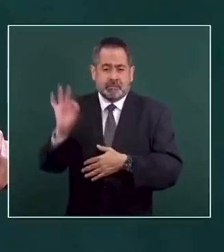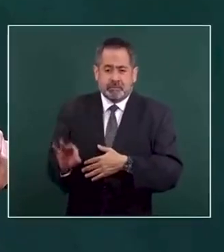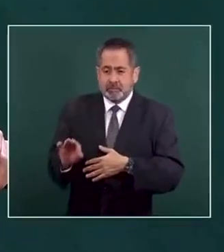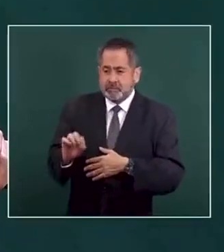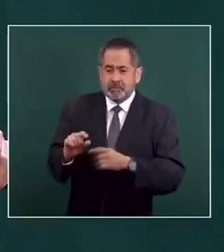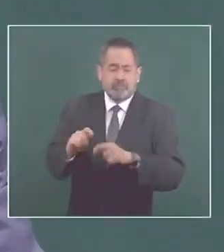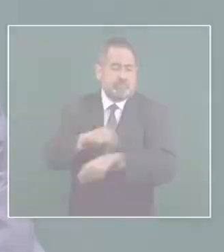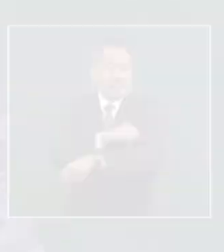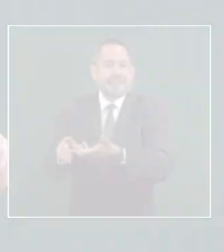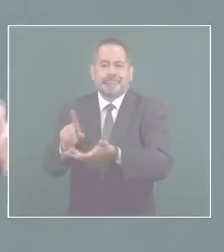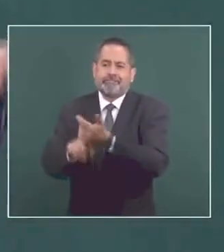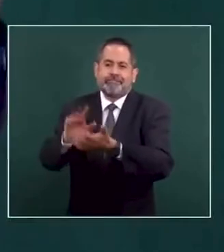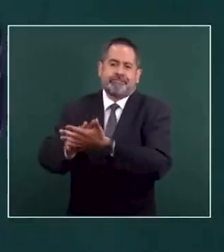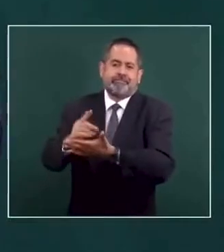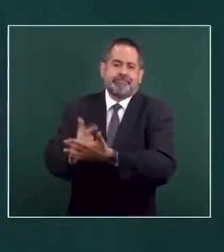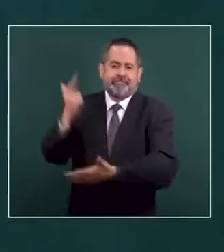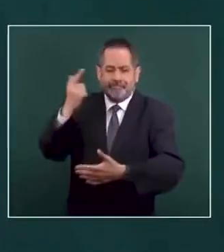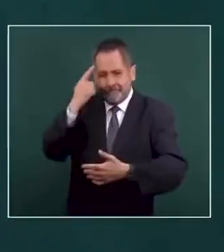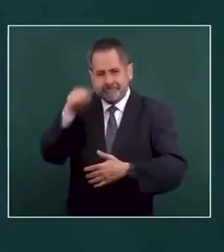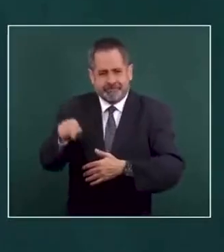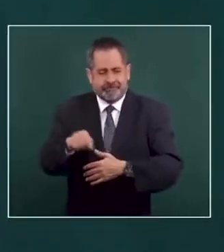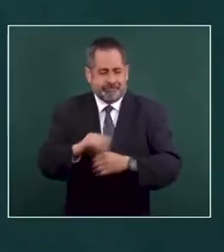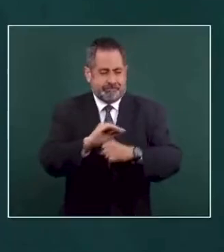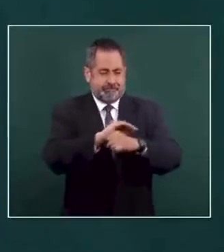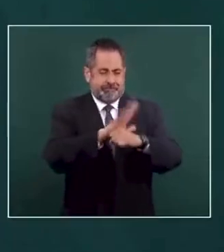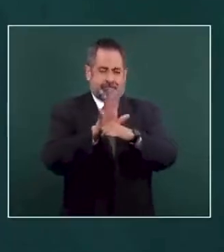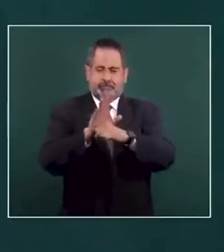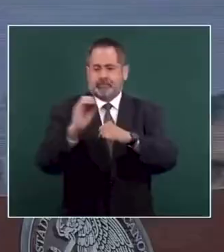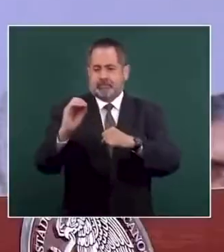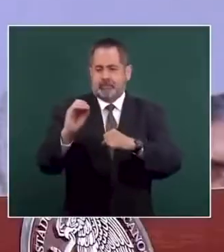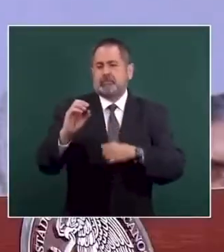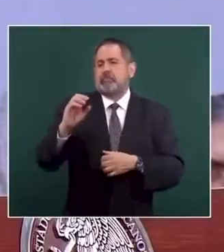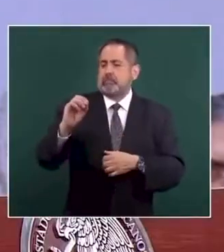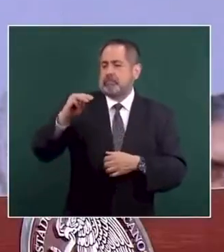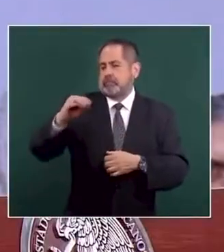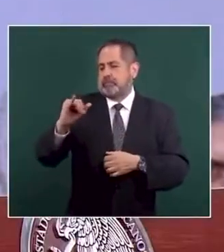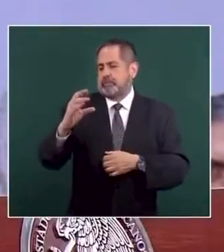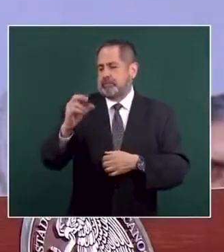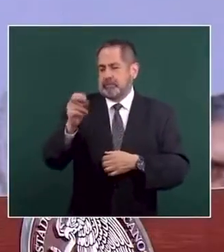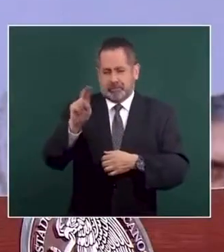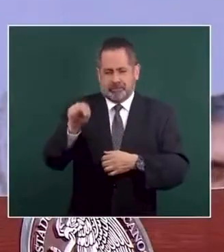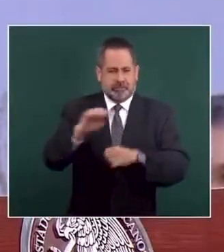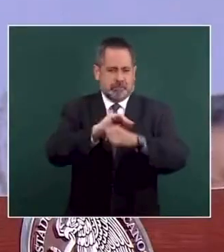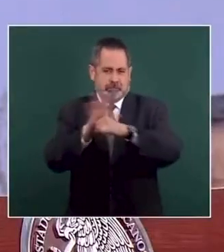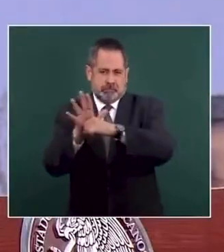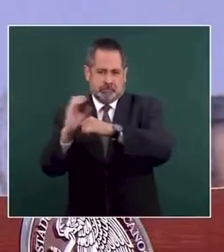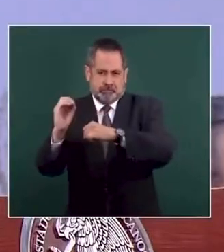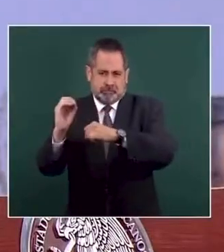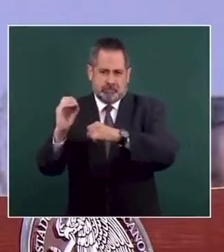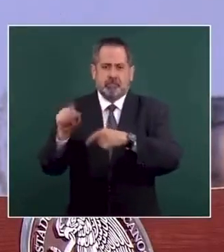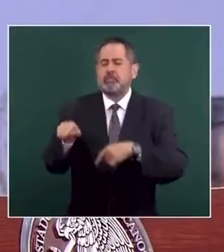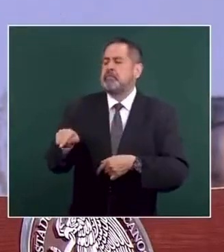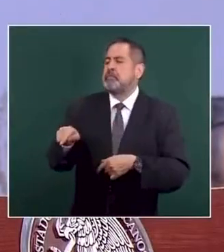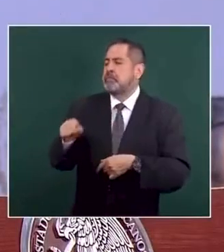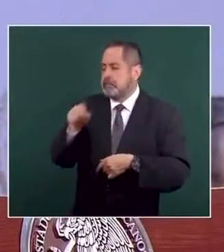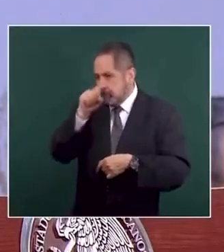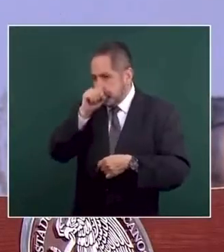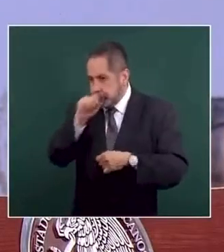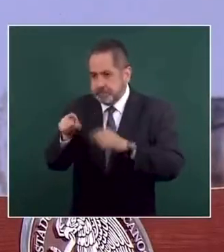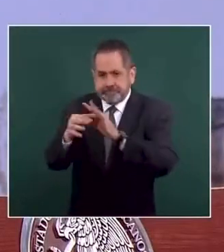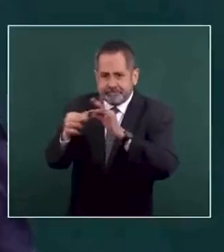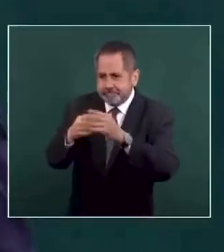cobertura vacunal. Por sí misma la variante Omicron, como lo presentamos en esta tabla que resume la información